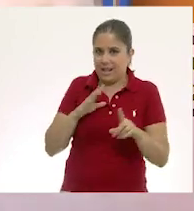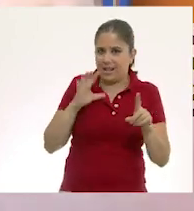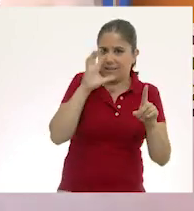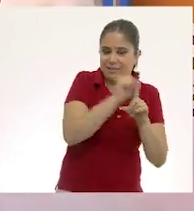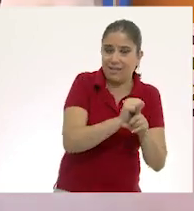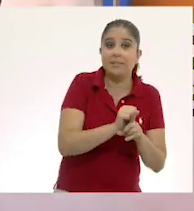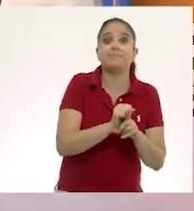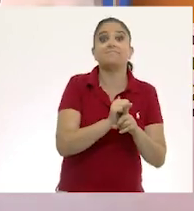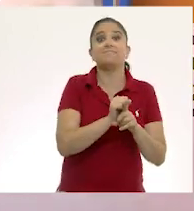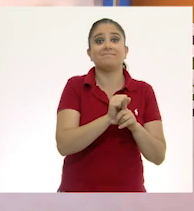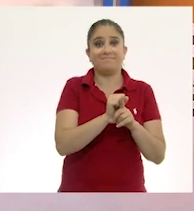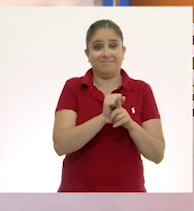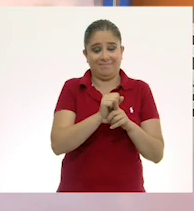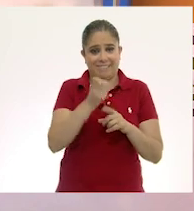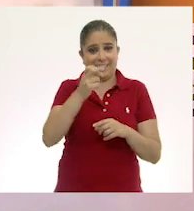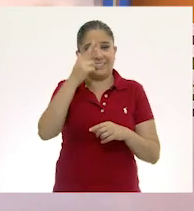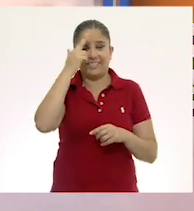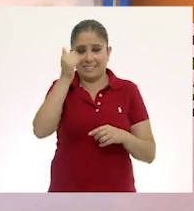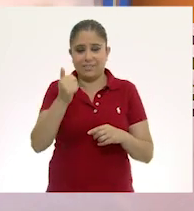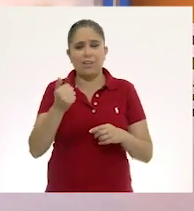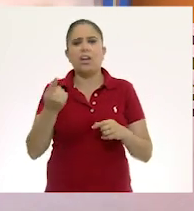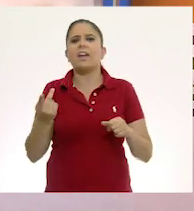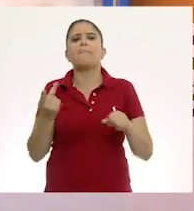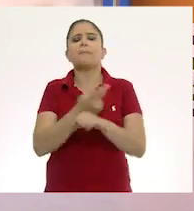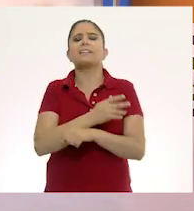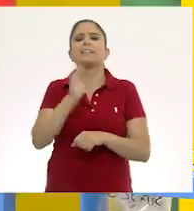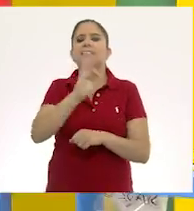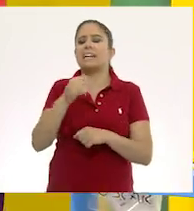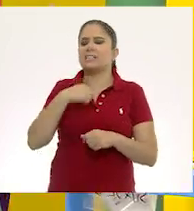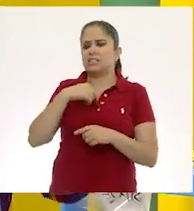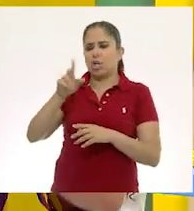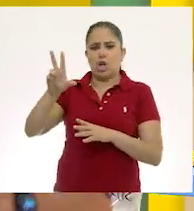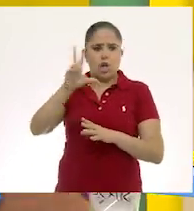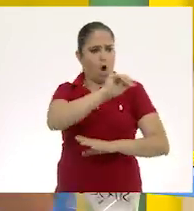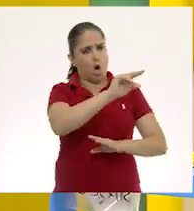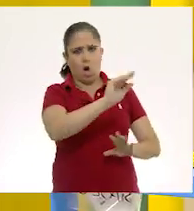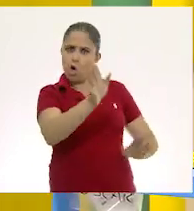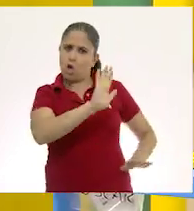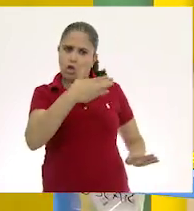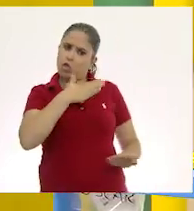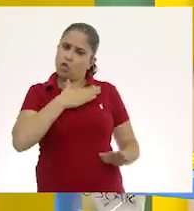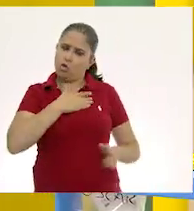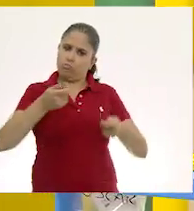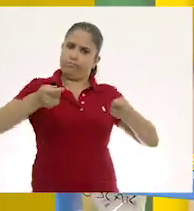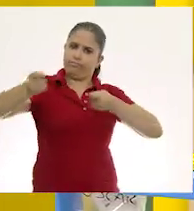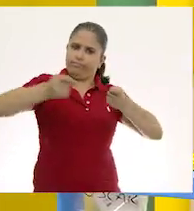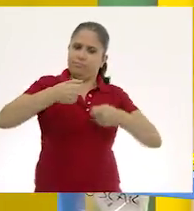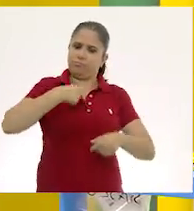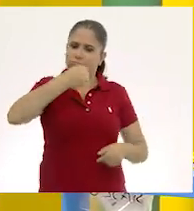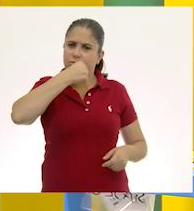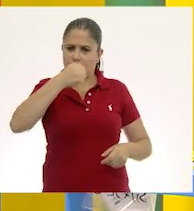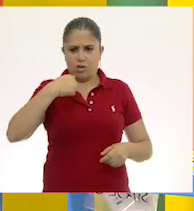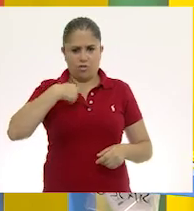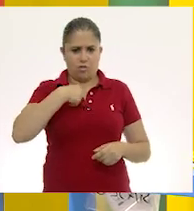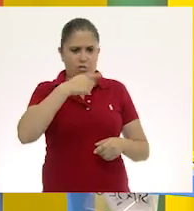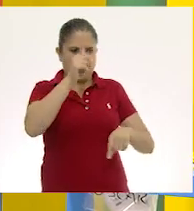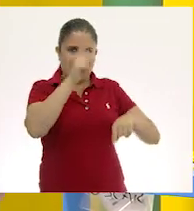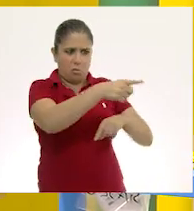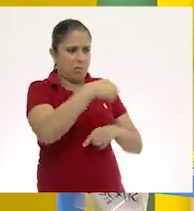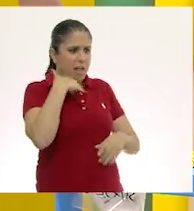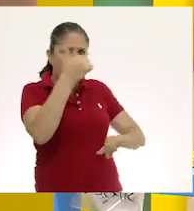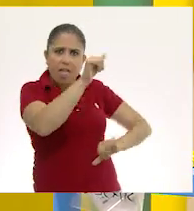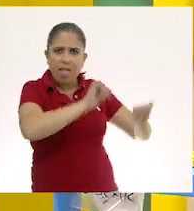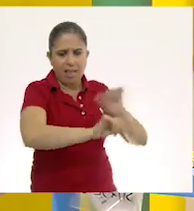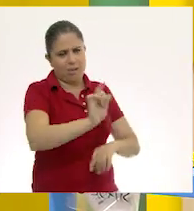¿Es cierto? Platicamos. Sí. ¿Qué hubiera pasado si tú hubieras dicho, no, yo soy el conductor y aquí nadie me gana mi lugar y